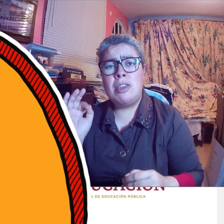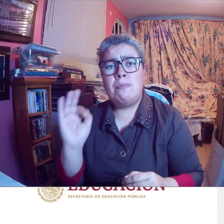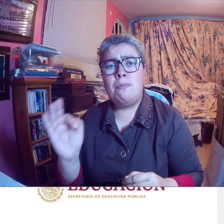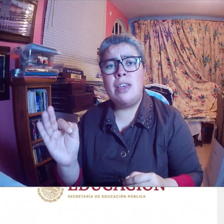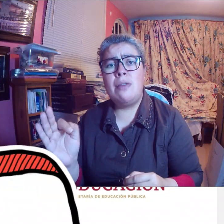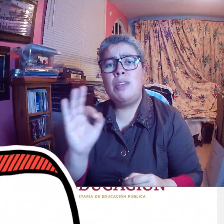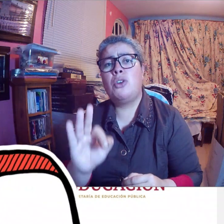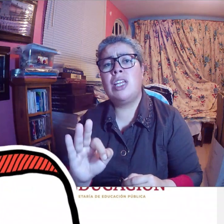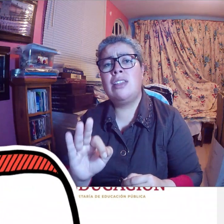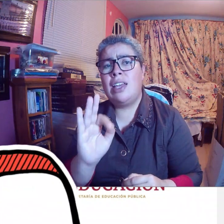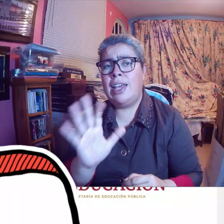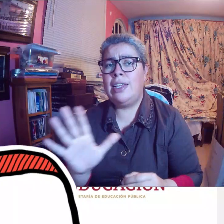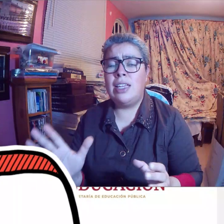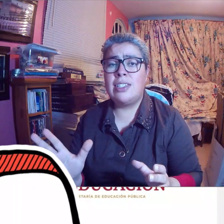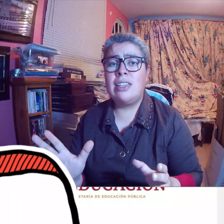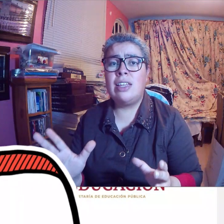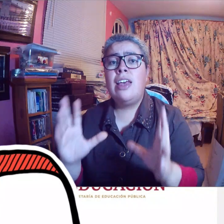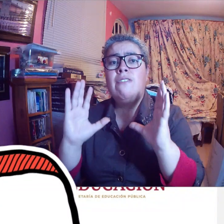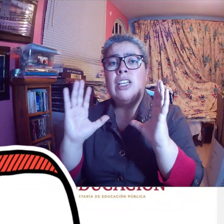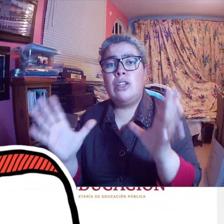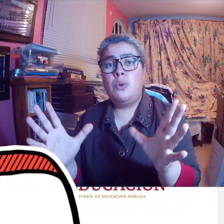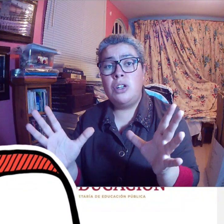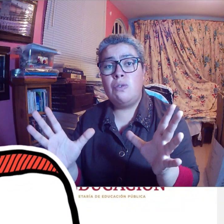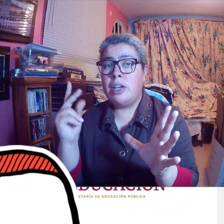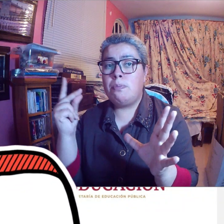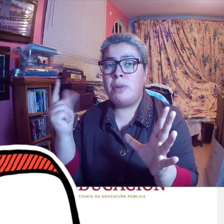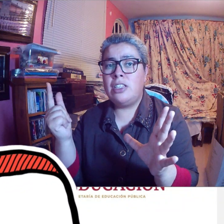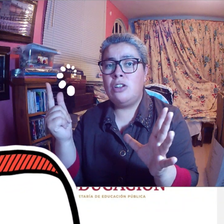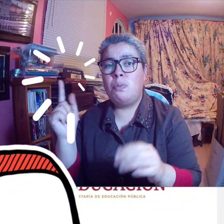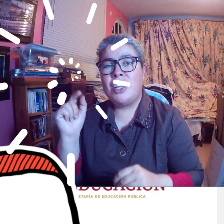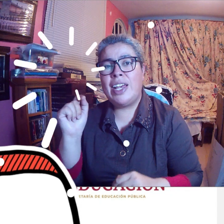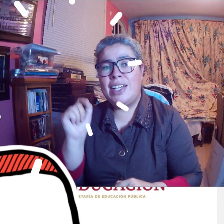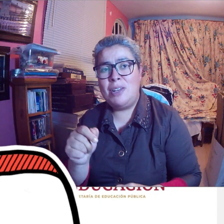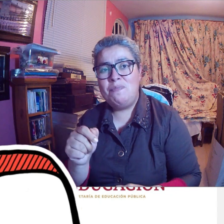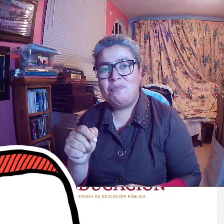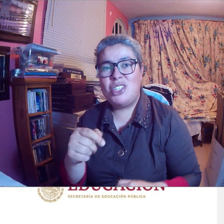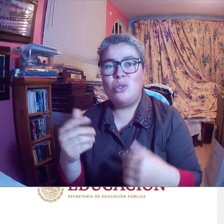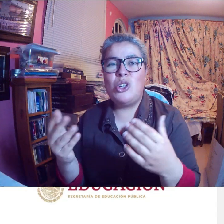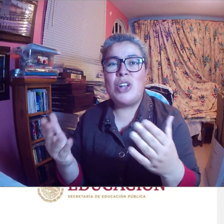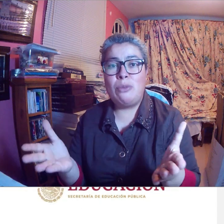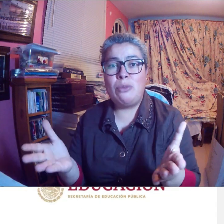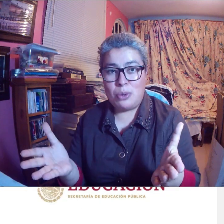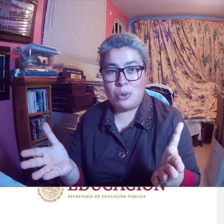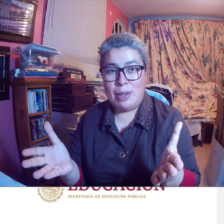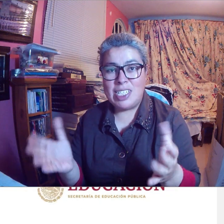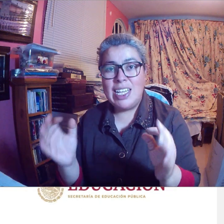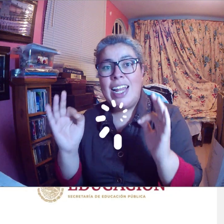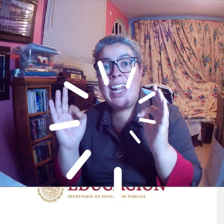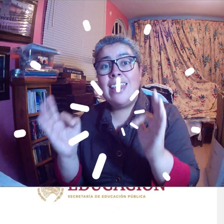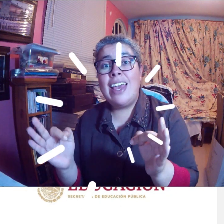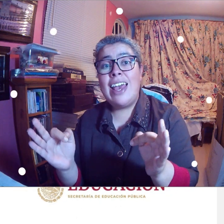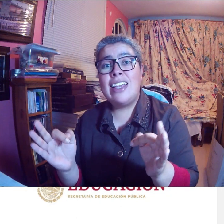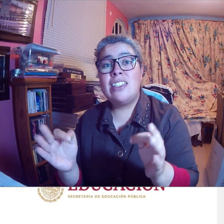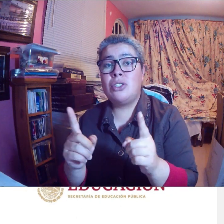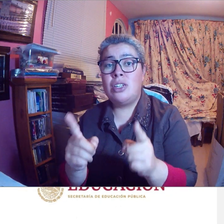información también bien importante e interesante desde un enfoque práctico, porque aquí solucionamos problemas.